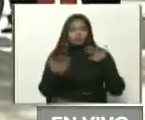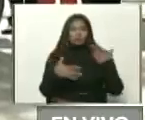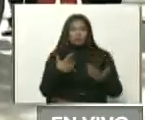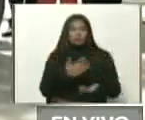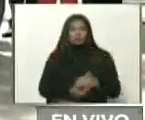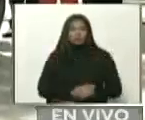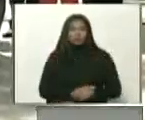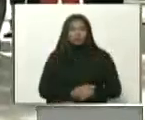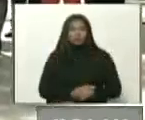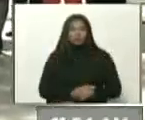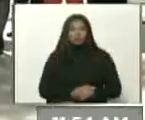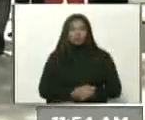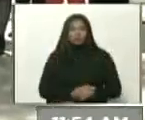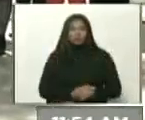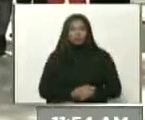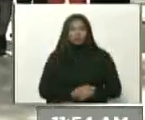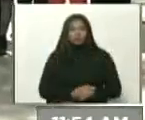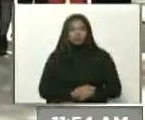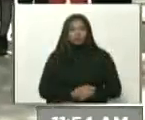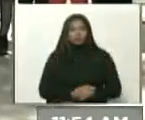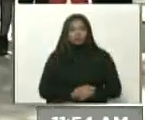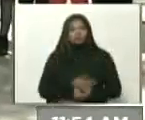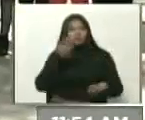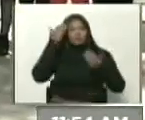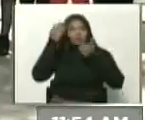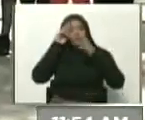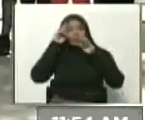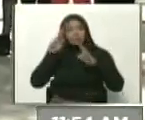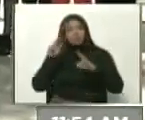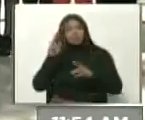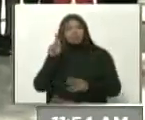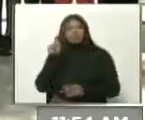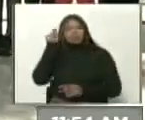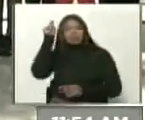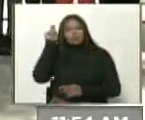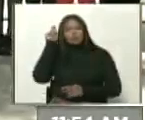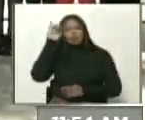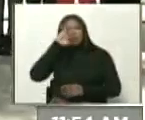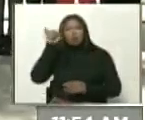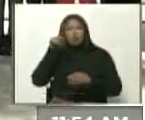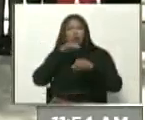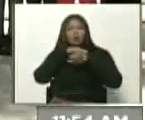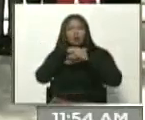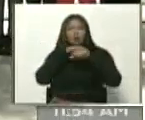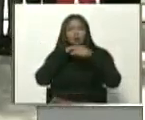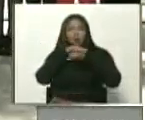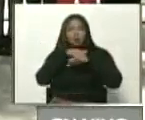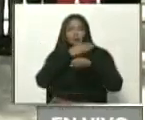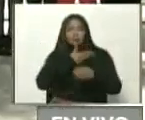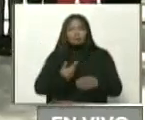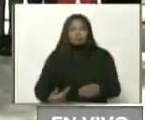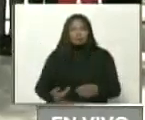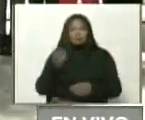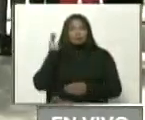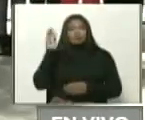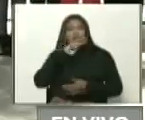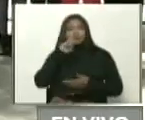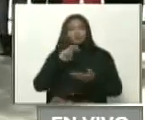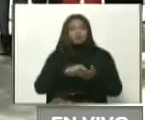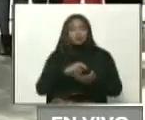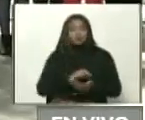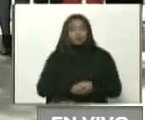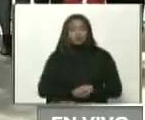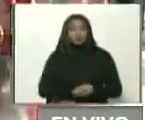Saludamos respetuosamente la presencia del diputado doctor Jorge Rodríguez Gómez, presidente de la Asamblea